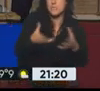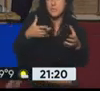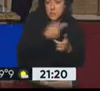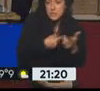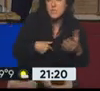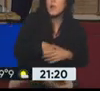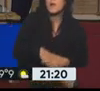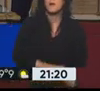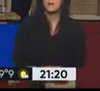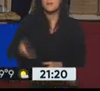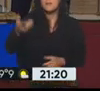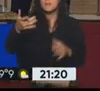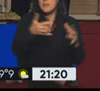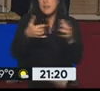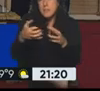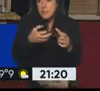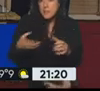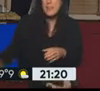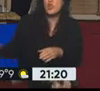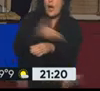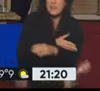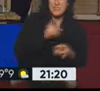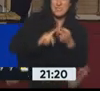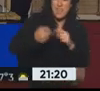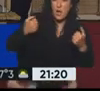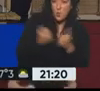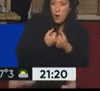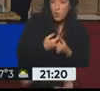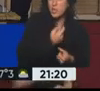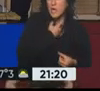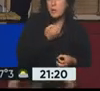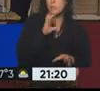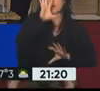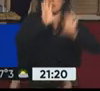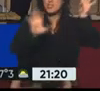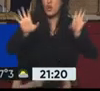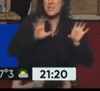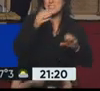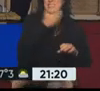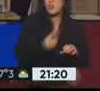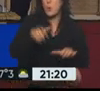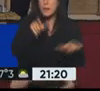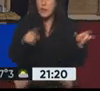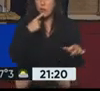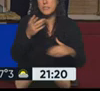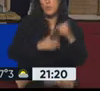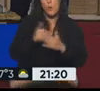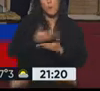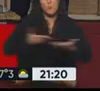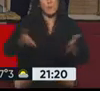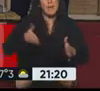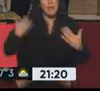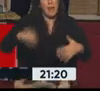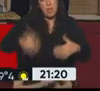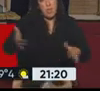acuerdo previo al tratamiento del recinto donde los gobernadores destacaban 2 temas. agilizame la obra pública, Claro. pero